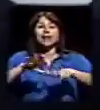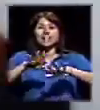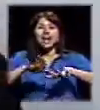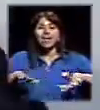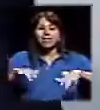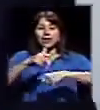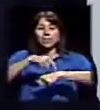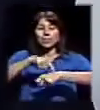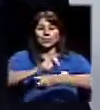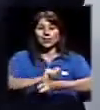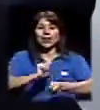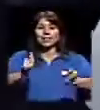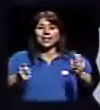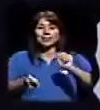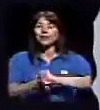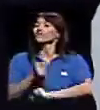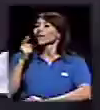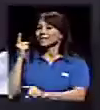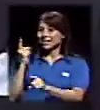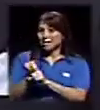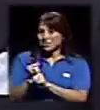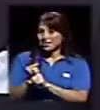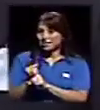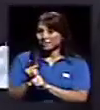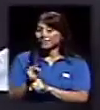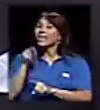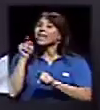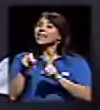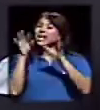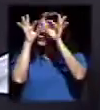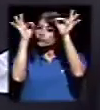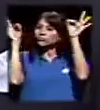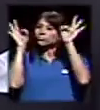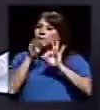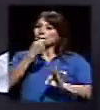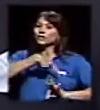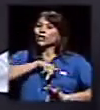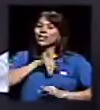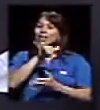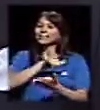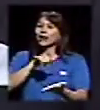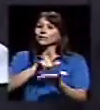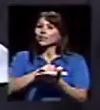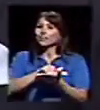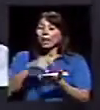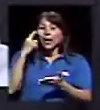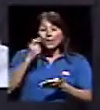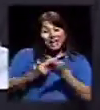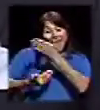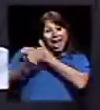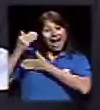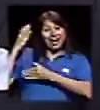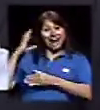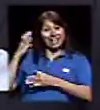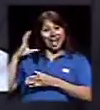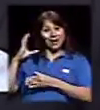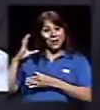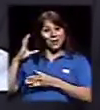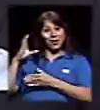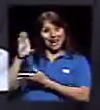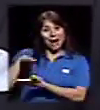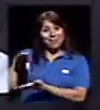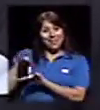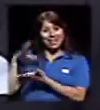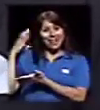de la transición. Y que marca la personalidad de San José. Porque si en la capital colonial, en Cartago, era tan importante el